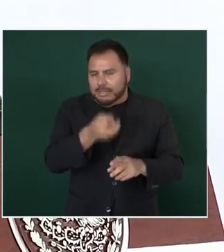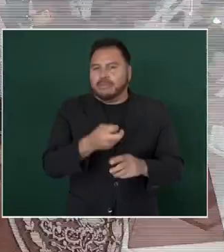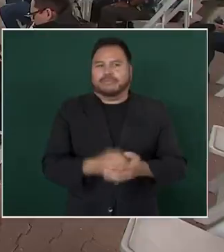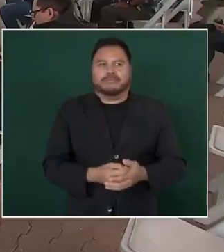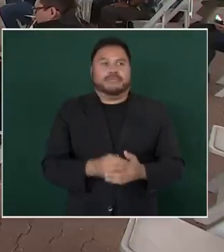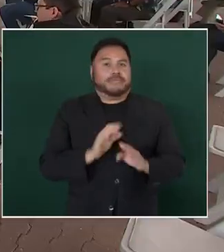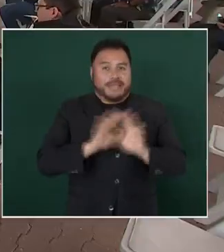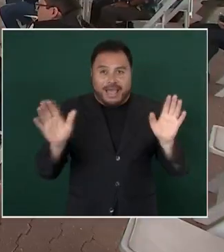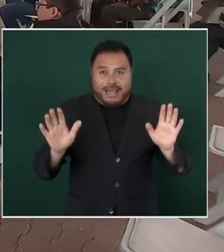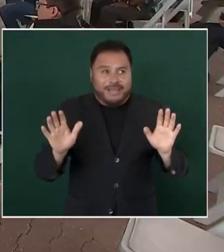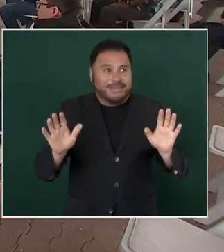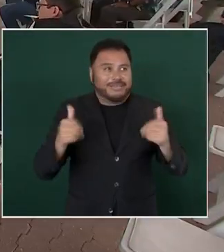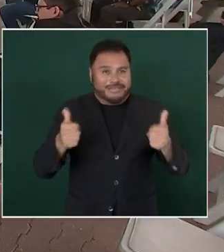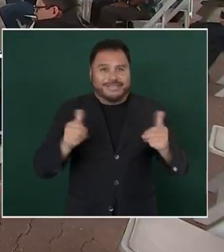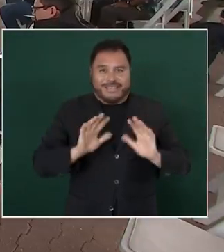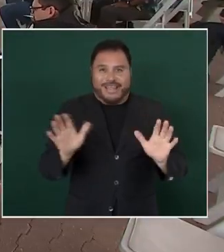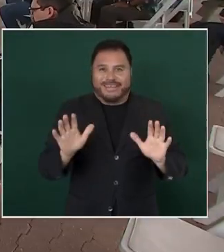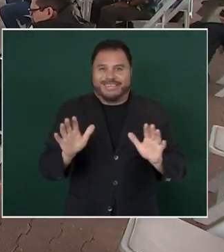¿Ya?